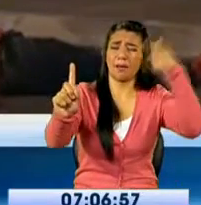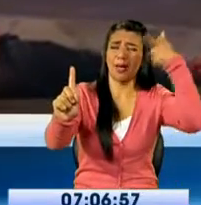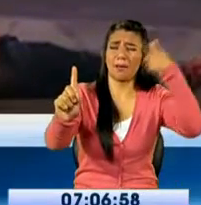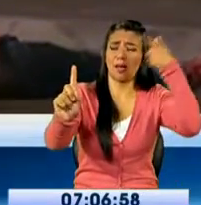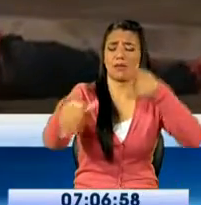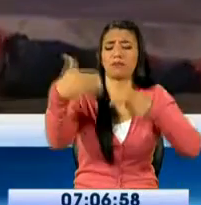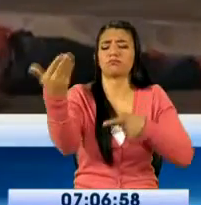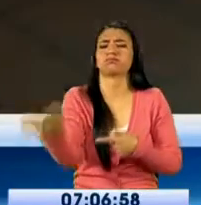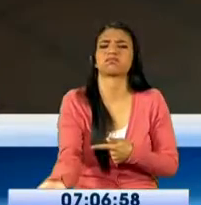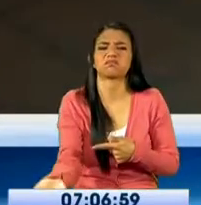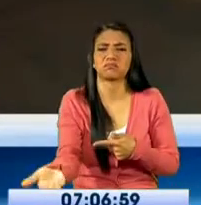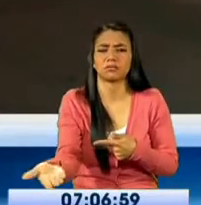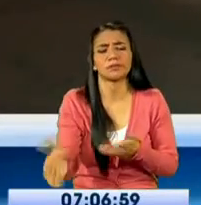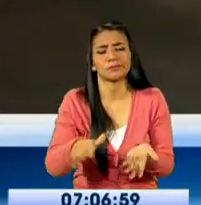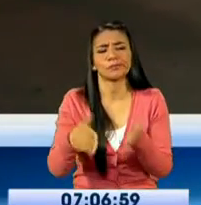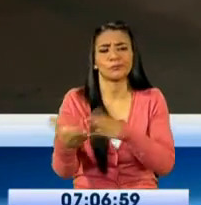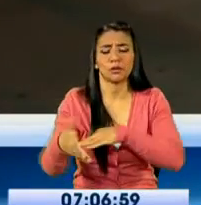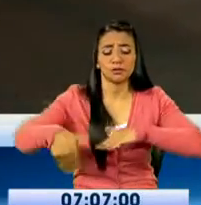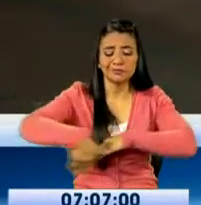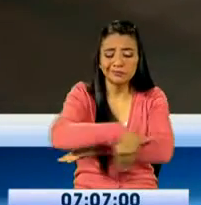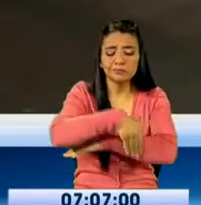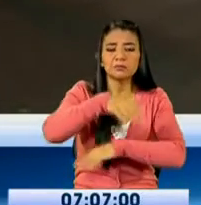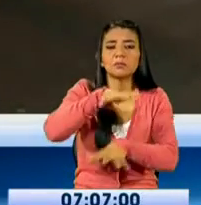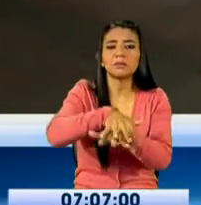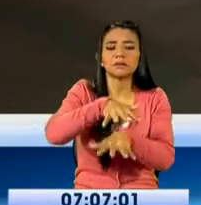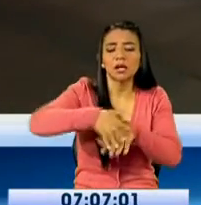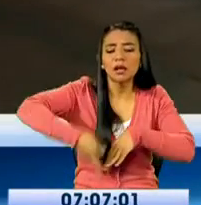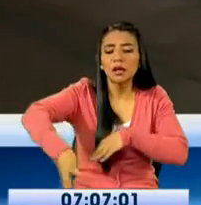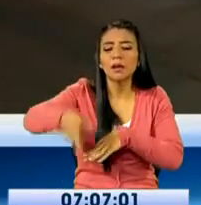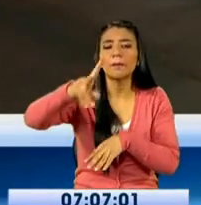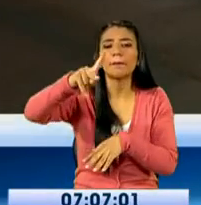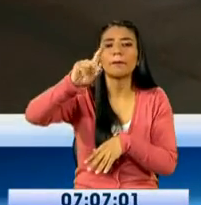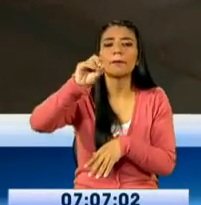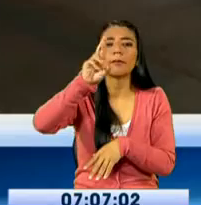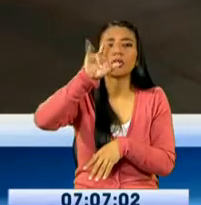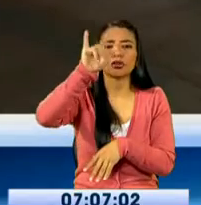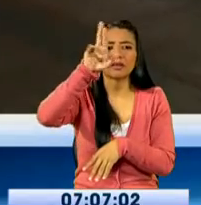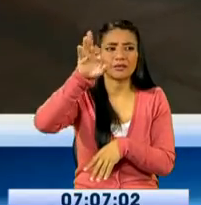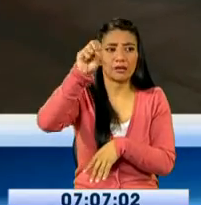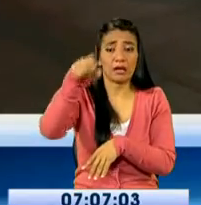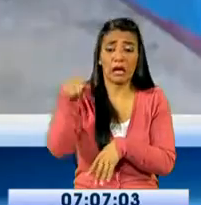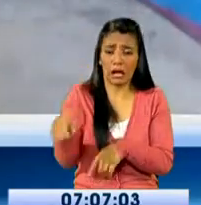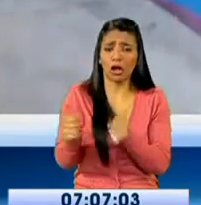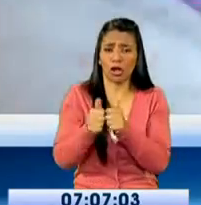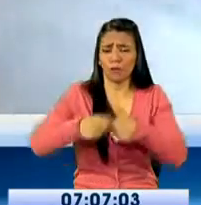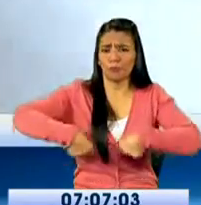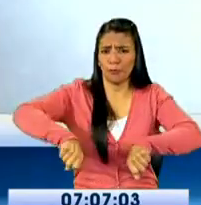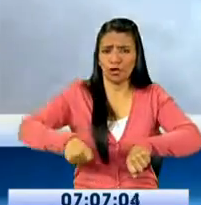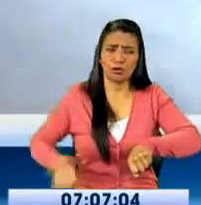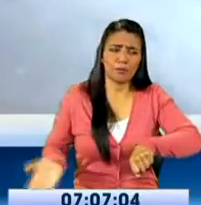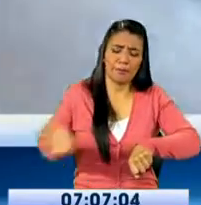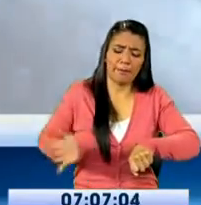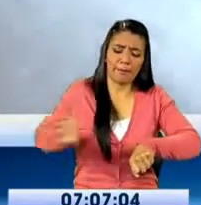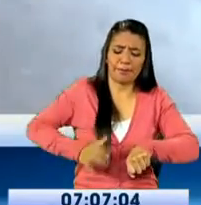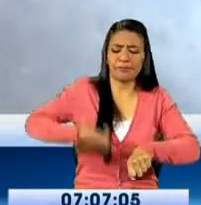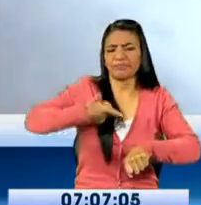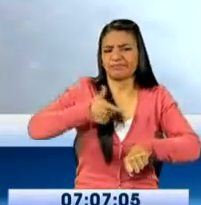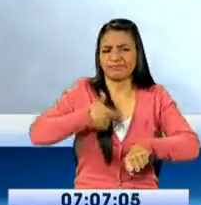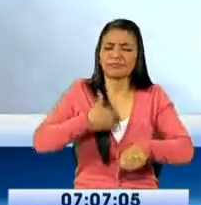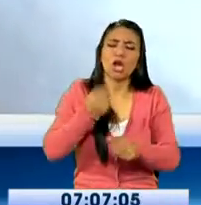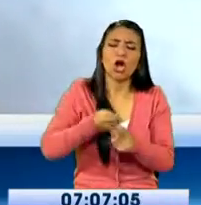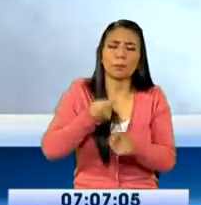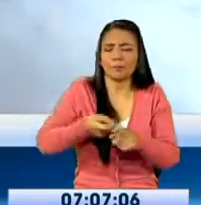calles Machala y Portete. Iba a bordo de una motocicleta y llevaba consigo bebidas alcohólicas que había